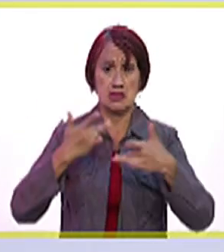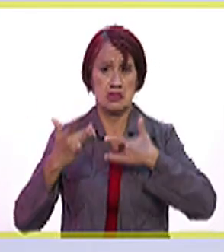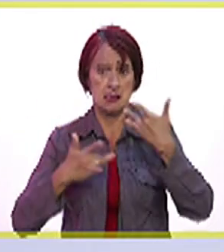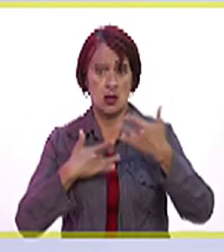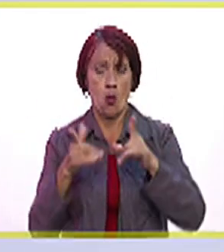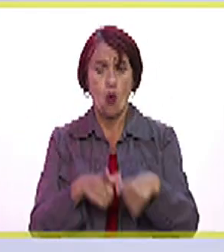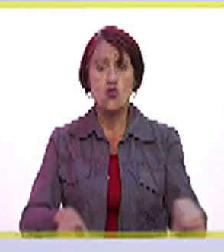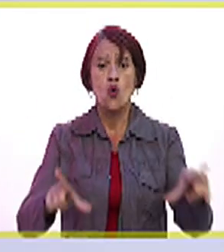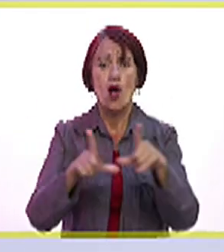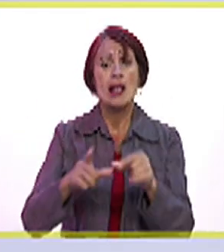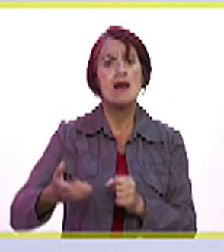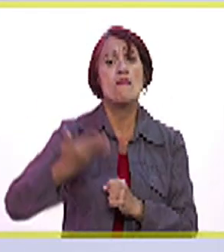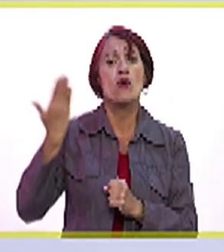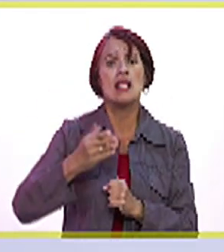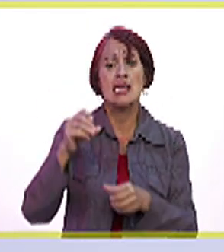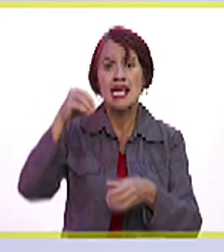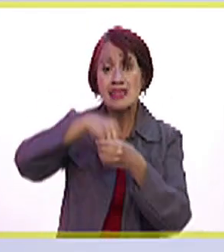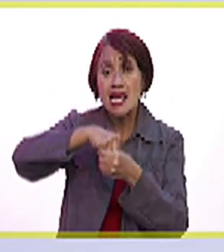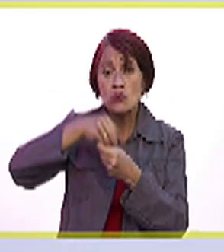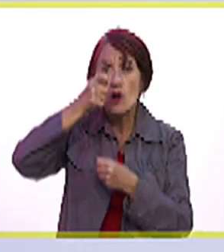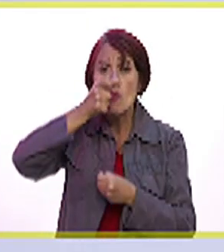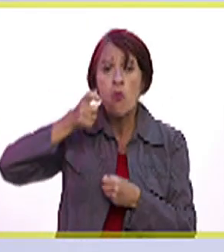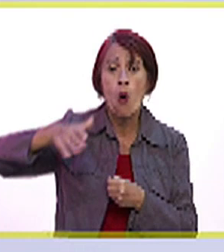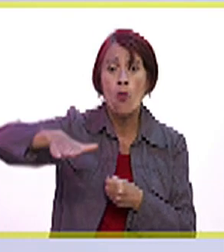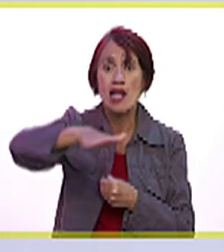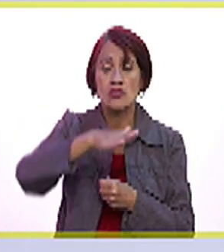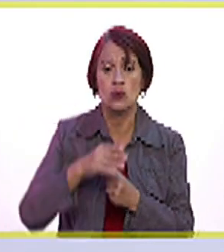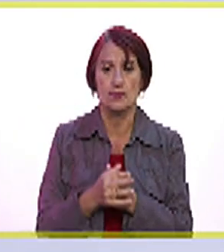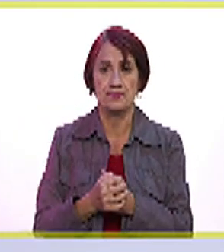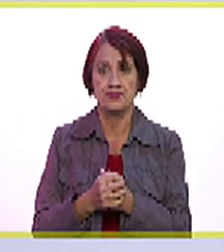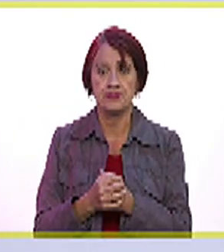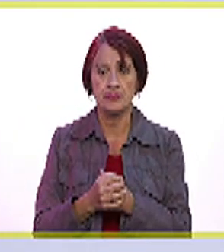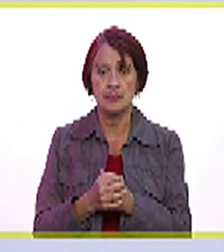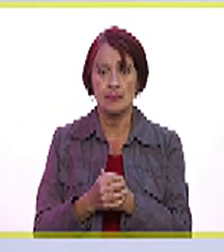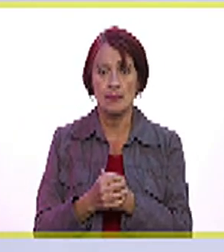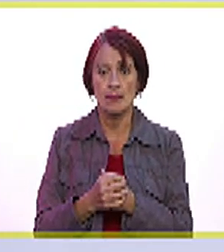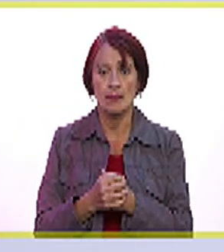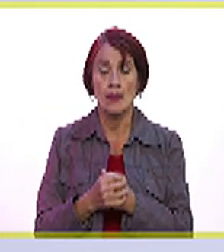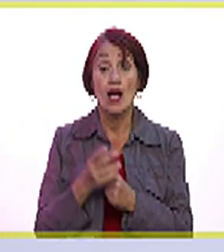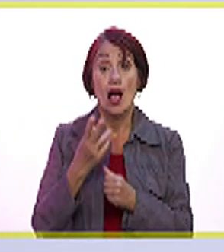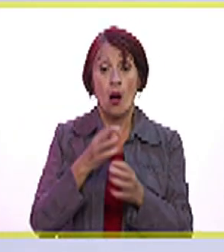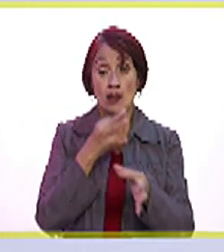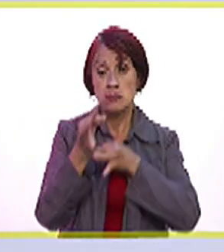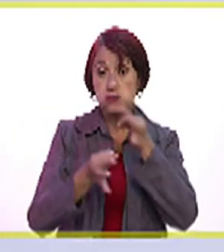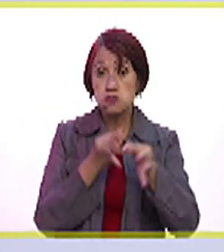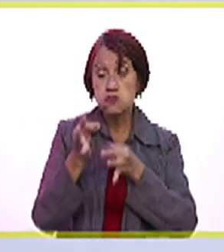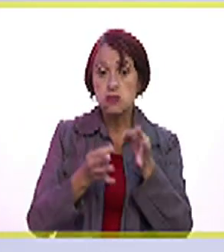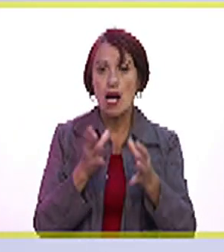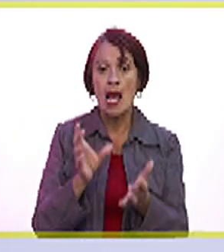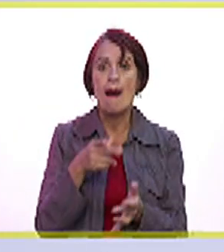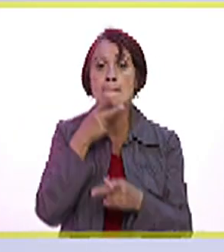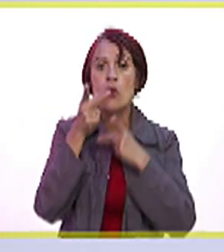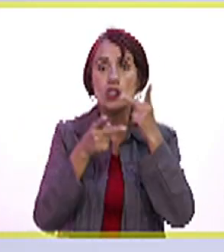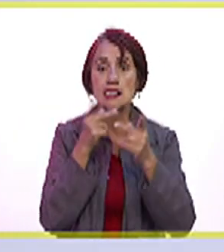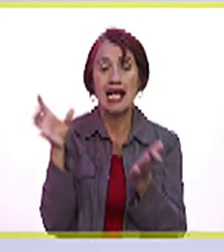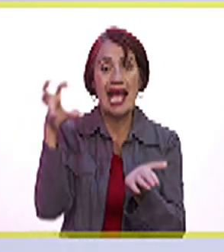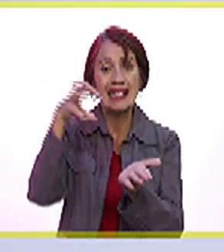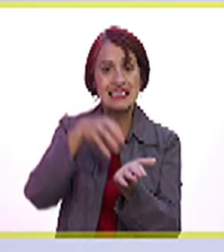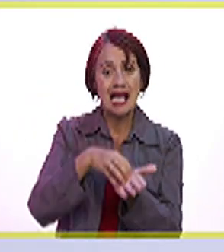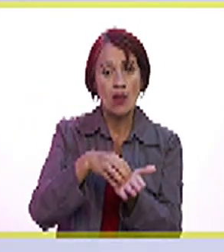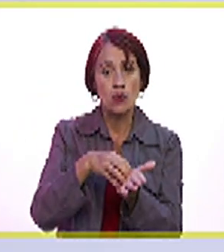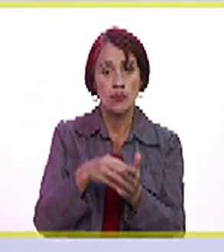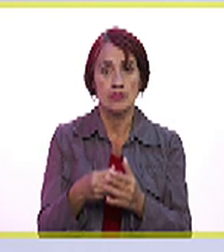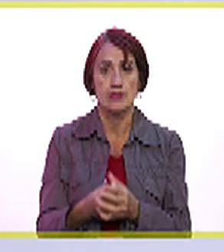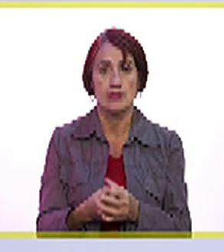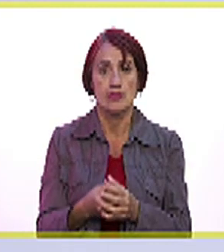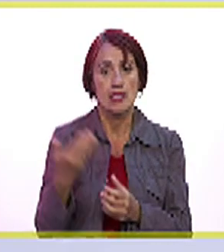sector importante de la población. Esto es una política de Estado. Fíjense que cuando nosotros hablamos de una política de Estado es inclusiva,